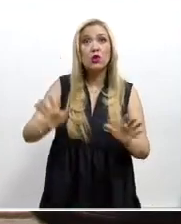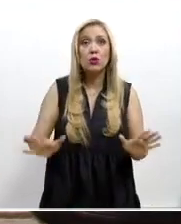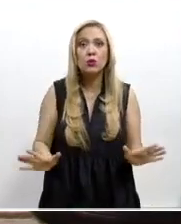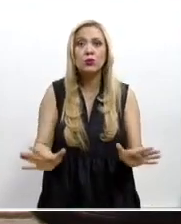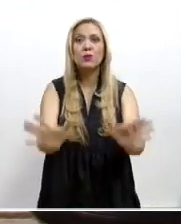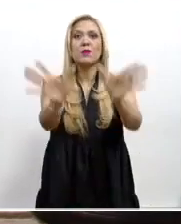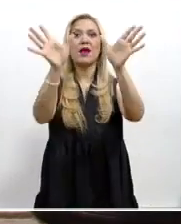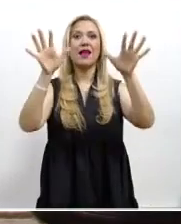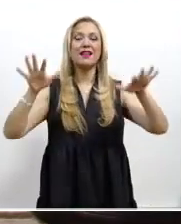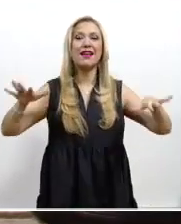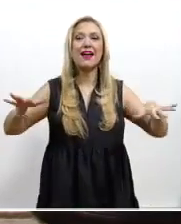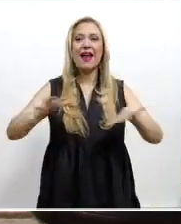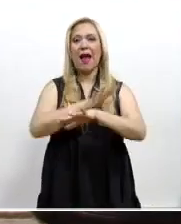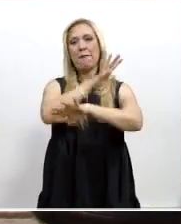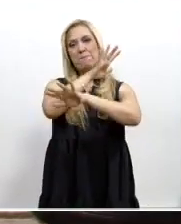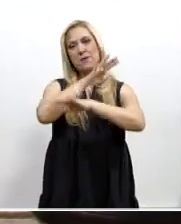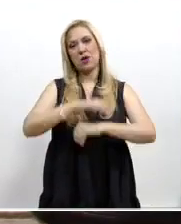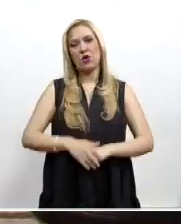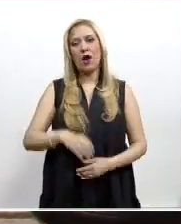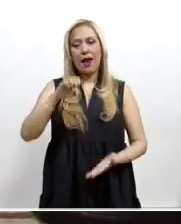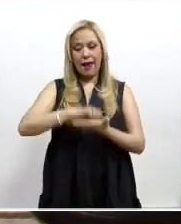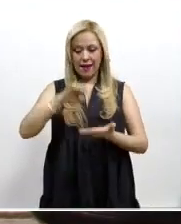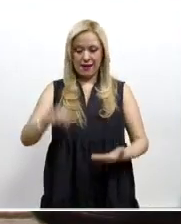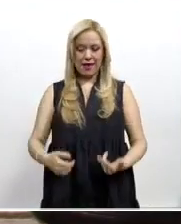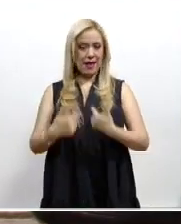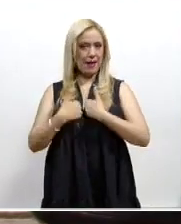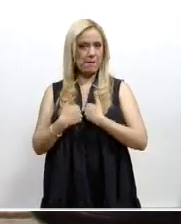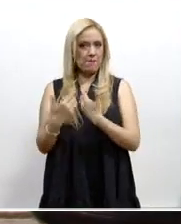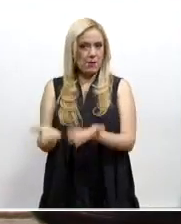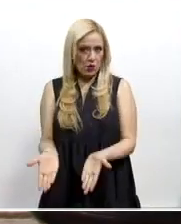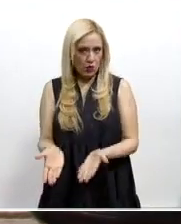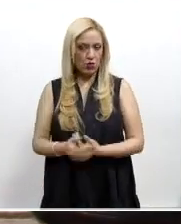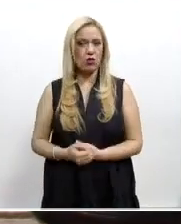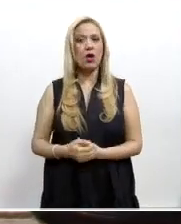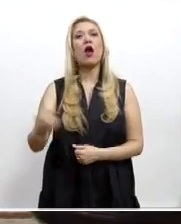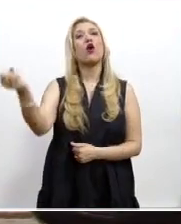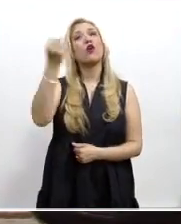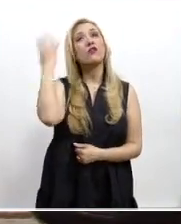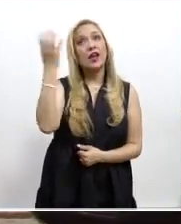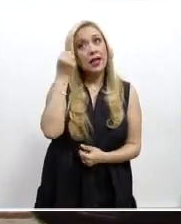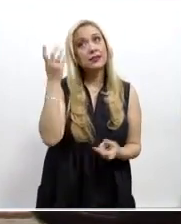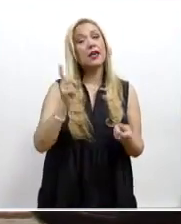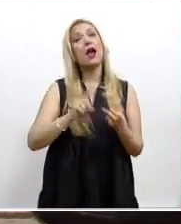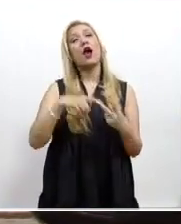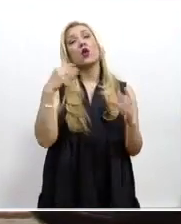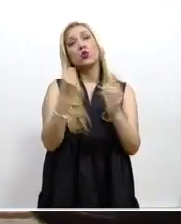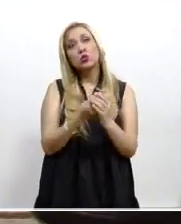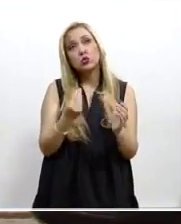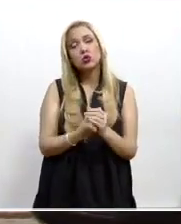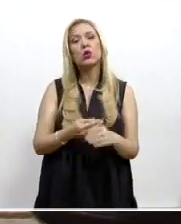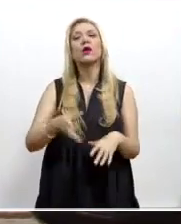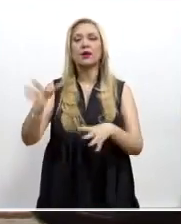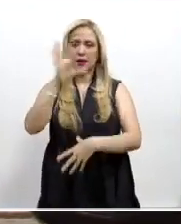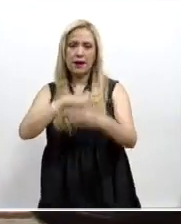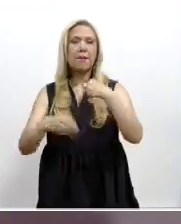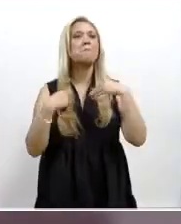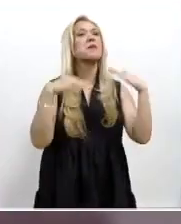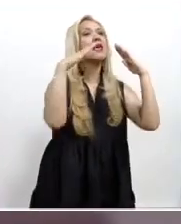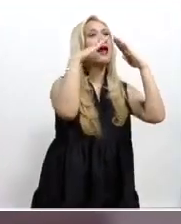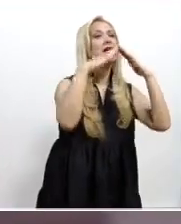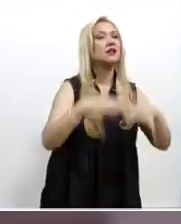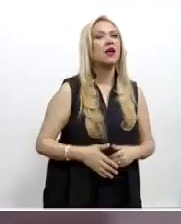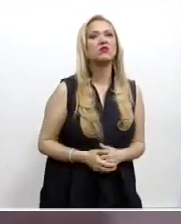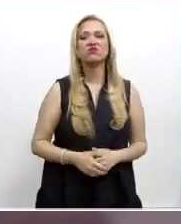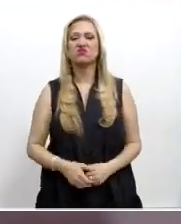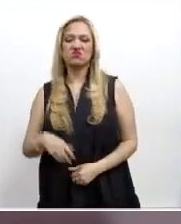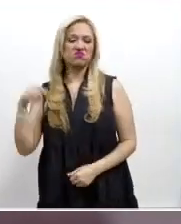pero a la luz de nuestro ejemplo. Insisto, si nosotros damos muchas conferencias y muchas pláticas, pero en la vida diaria asumimos una